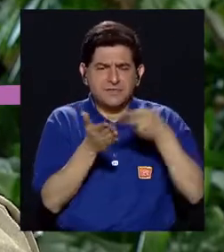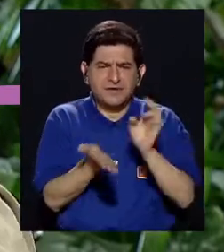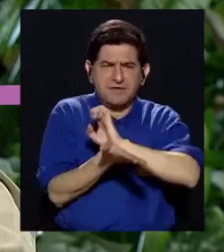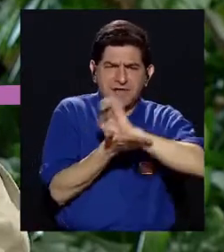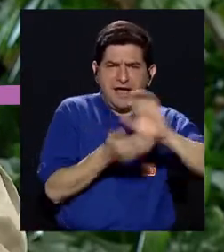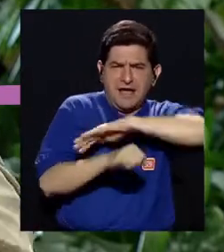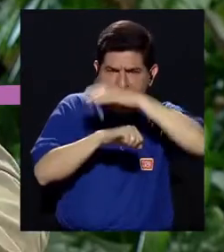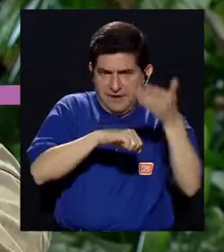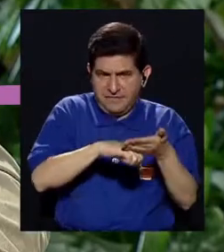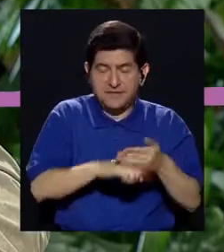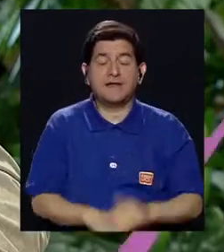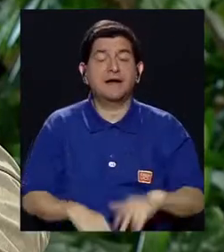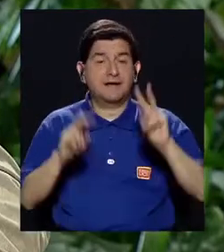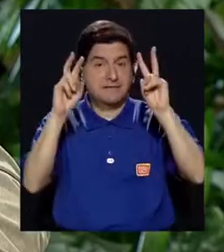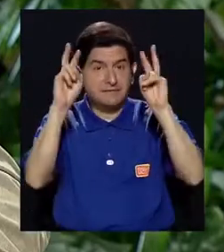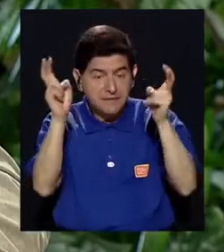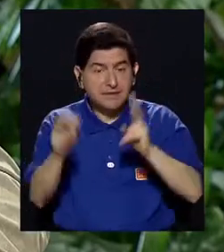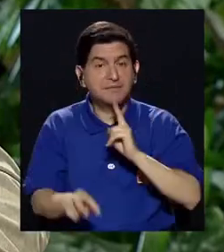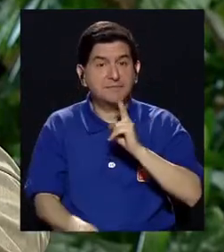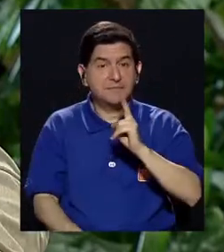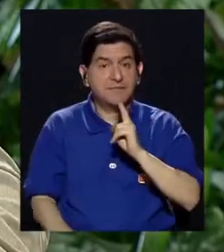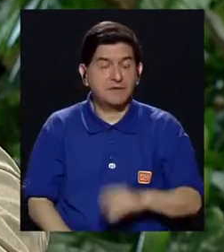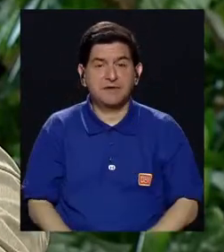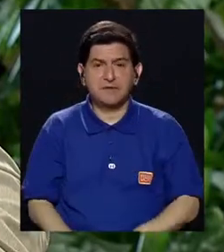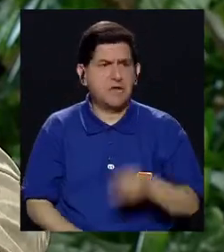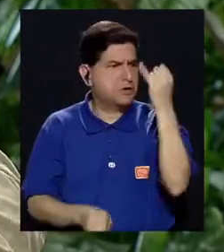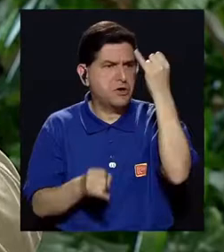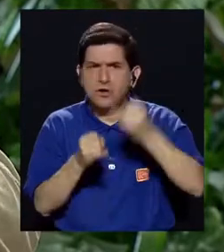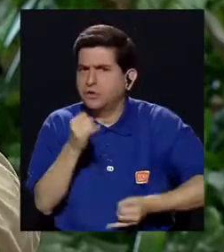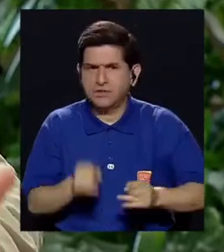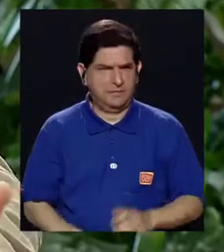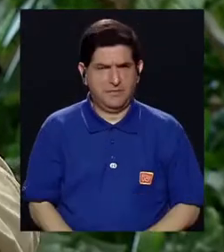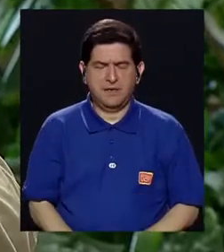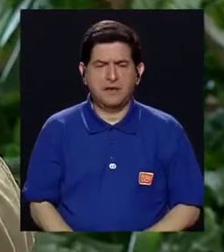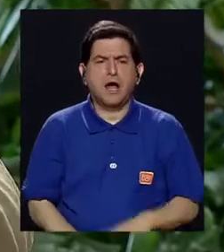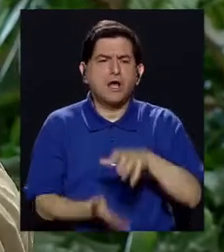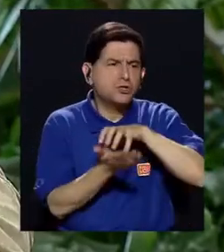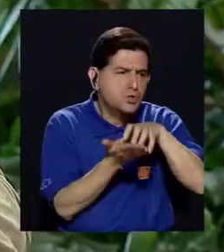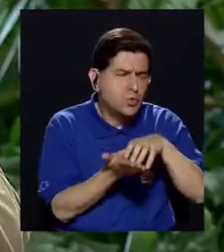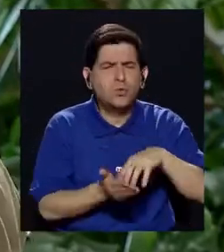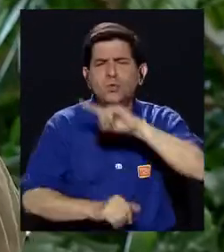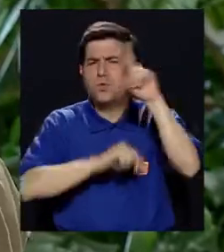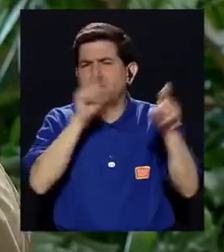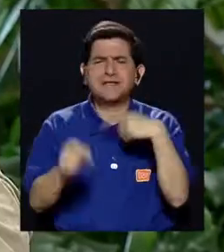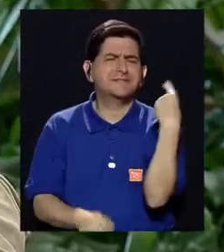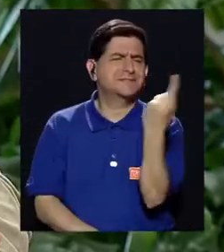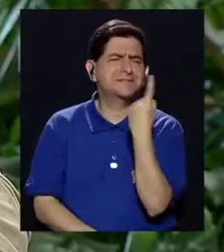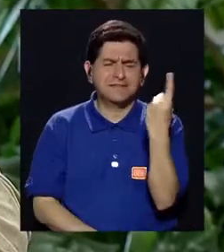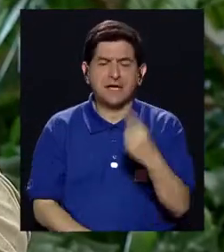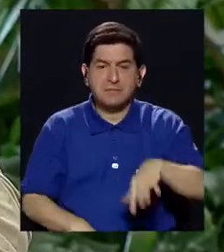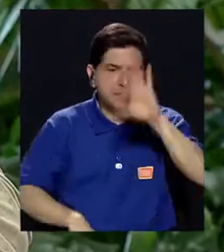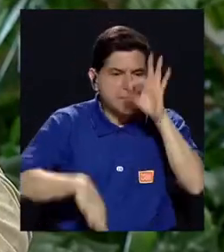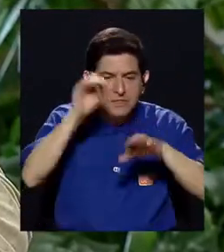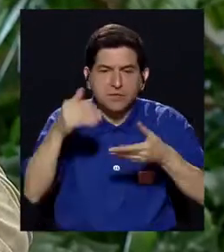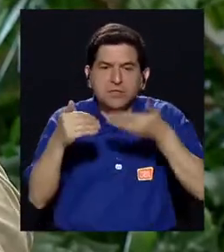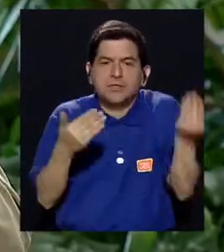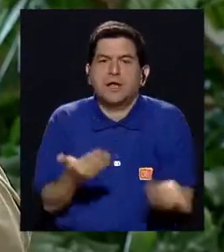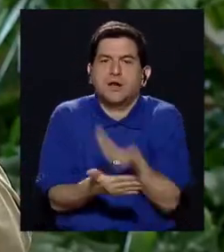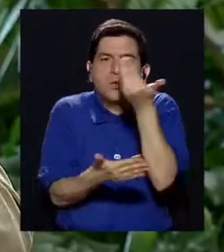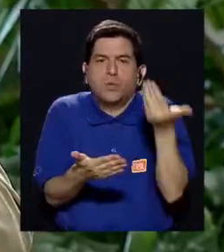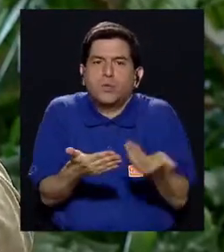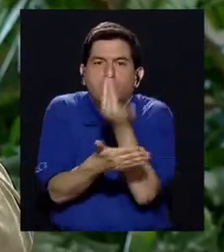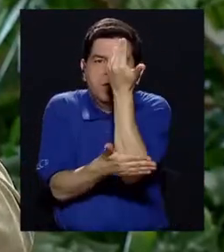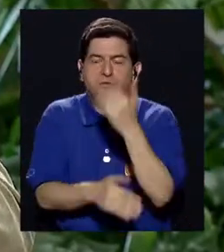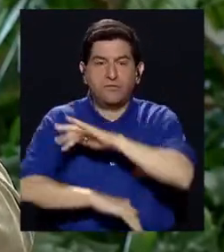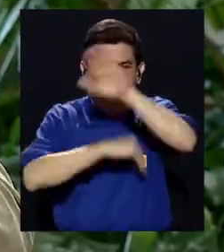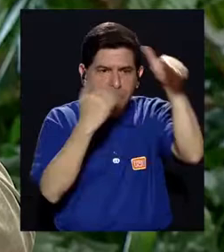anticoncepción, que es un tema, Fabiola, que realmente pues nunca va a pasar de moda, siempre van a haber dudas, siempre van a haber preguntas, siempre hay descubrimientos nuevos, es